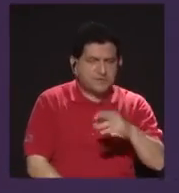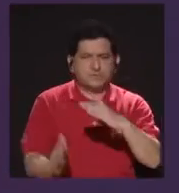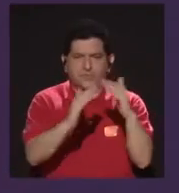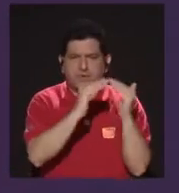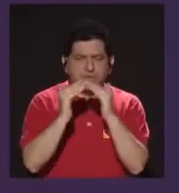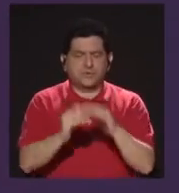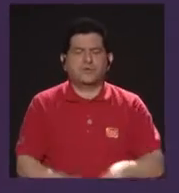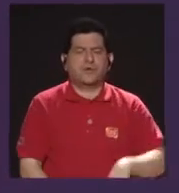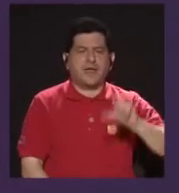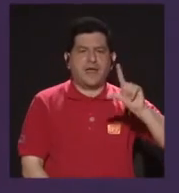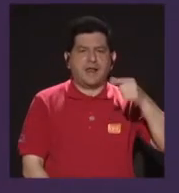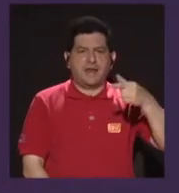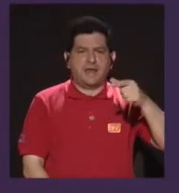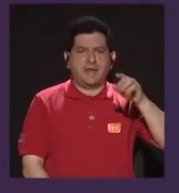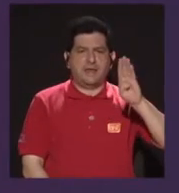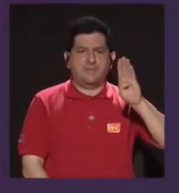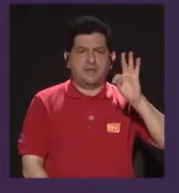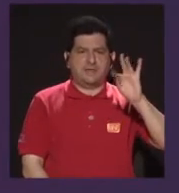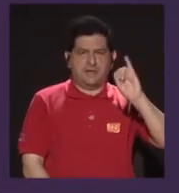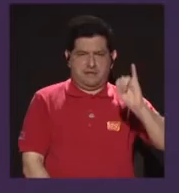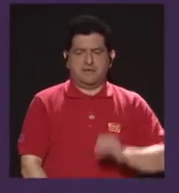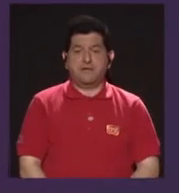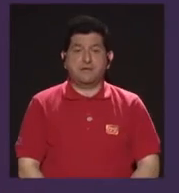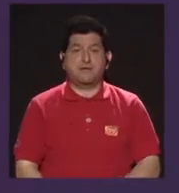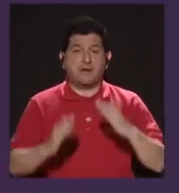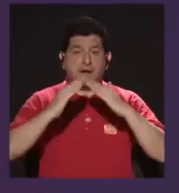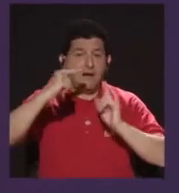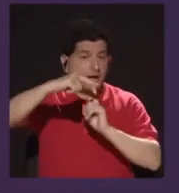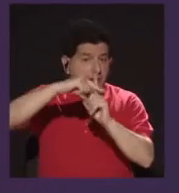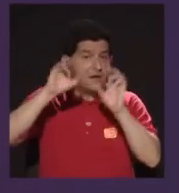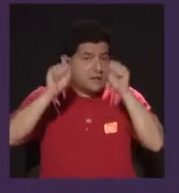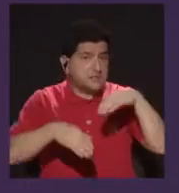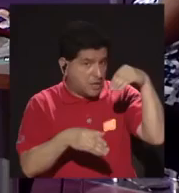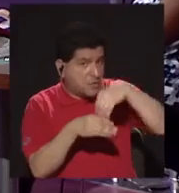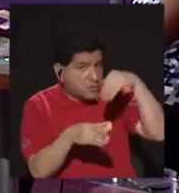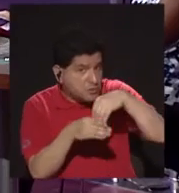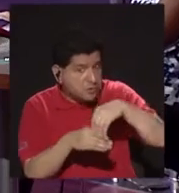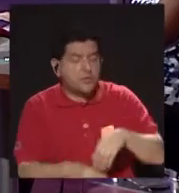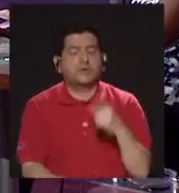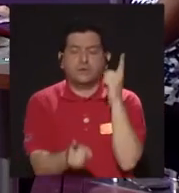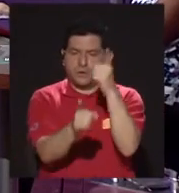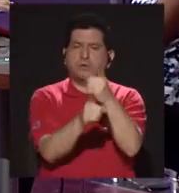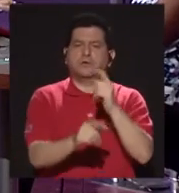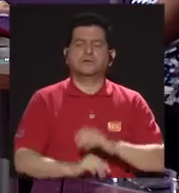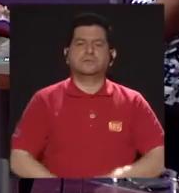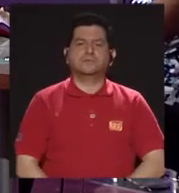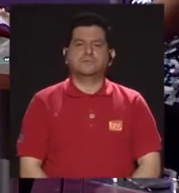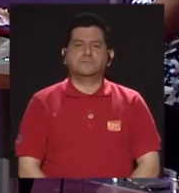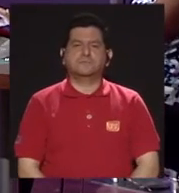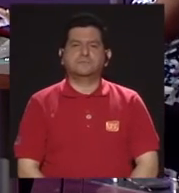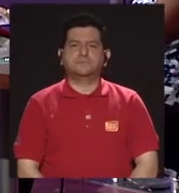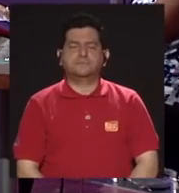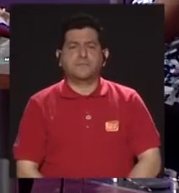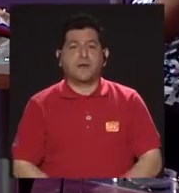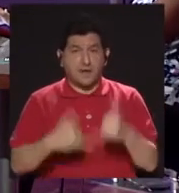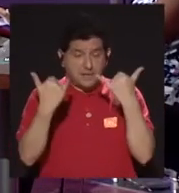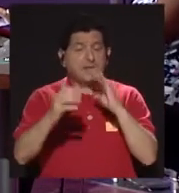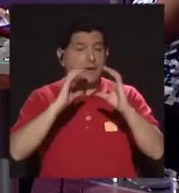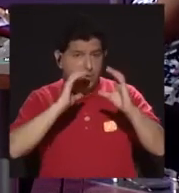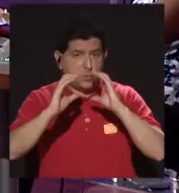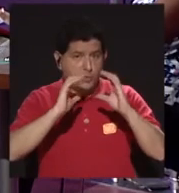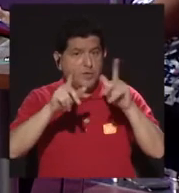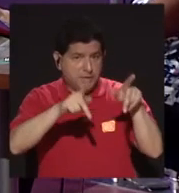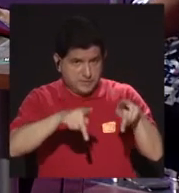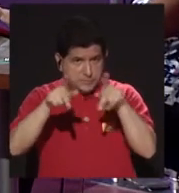comunidad lgtb de la iglesia puede ser un aporte en ese sentido rectamente ahí nos están escribiendo